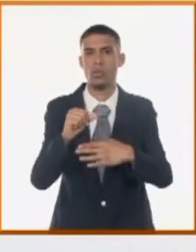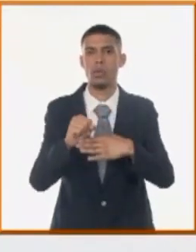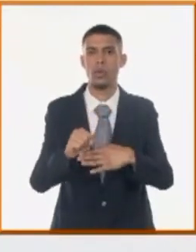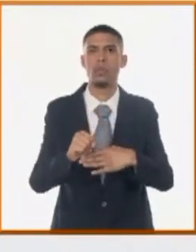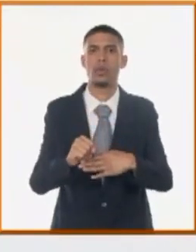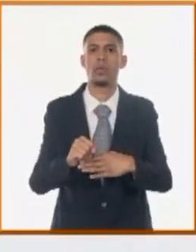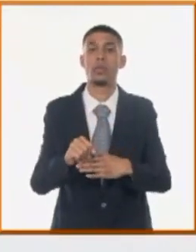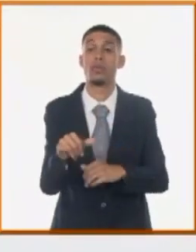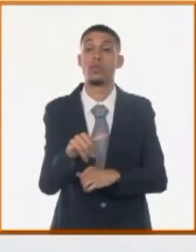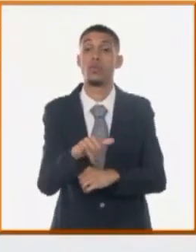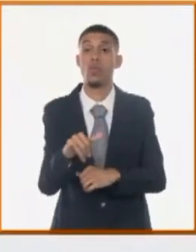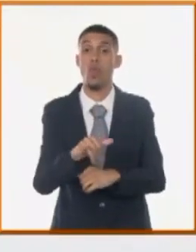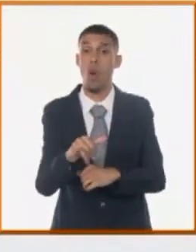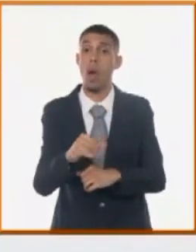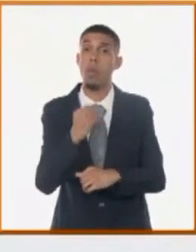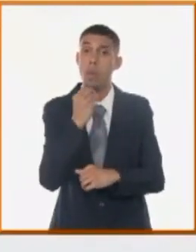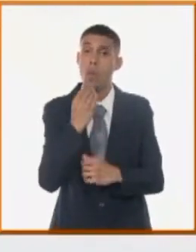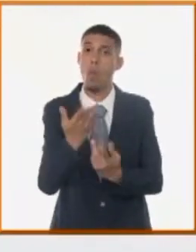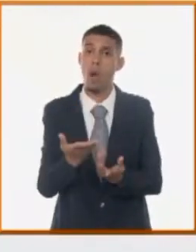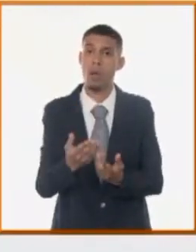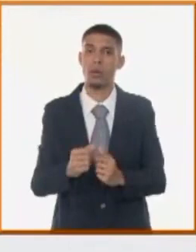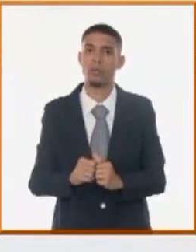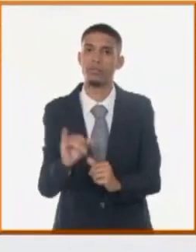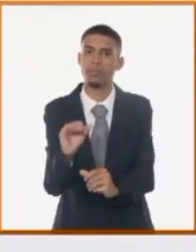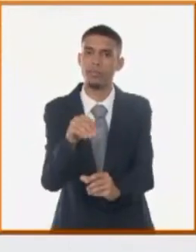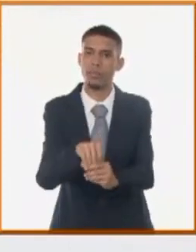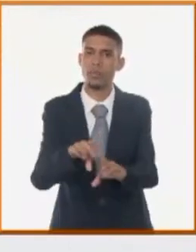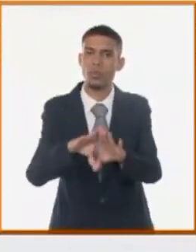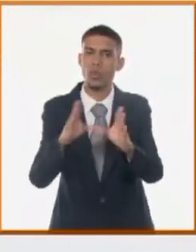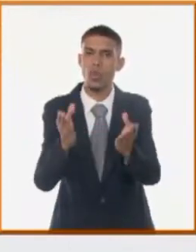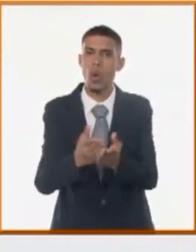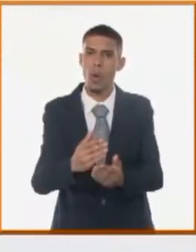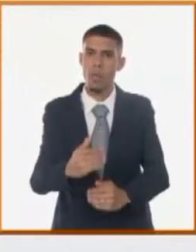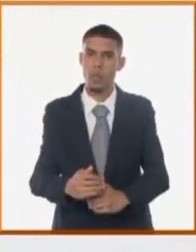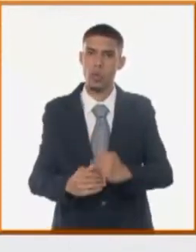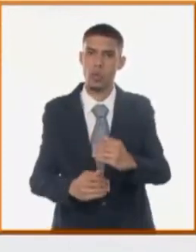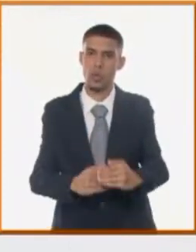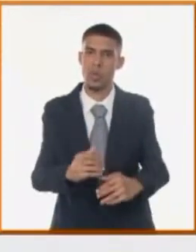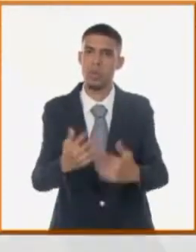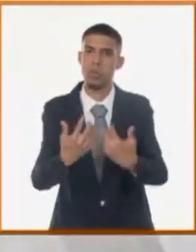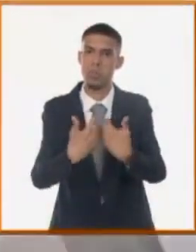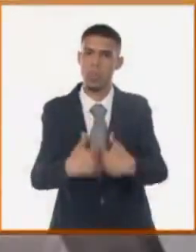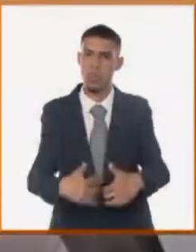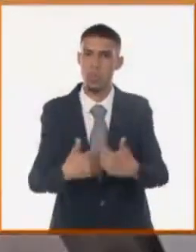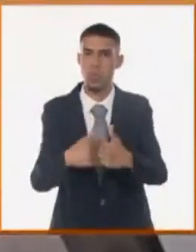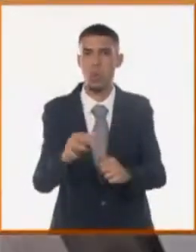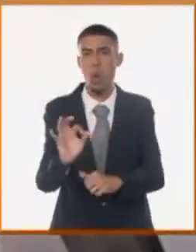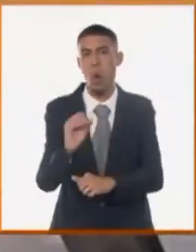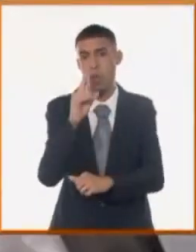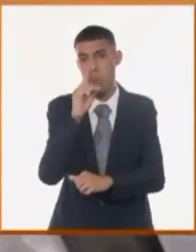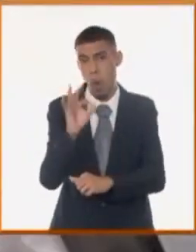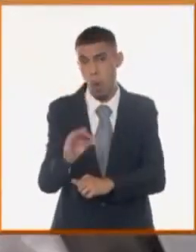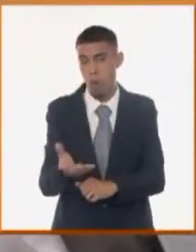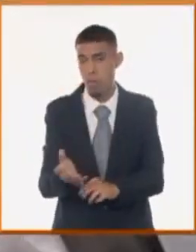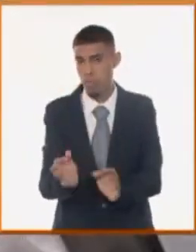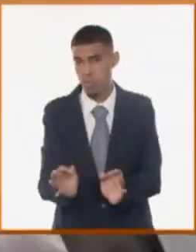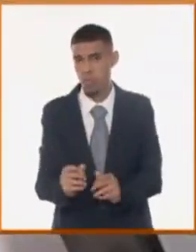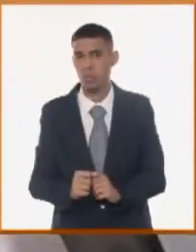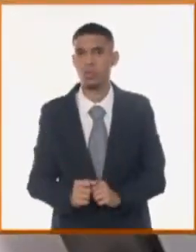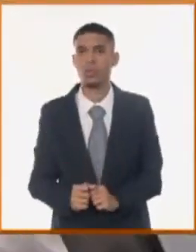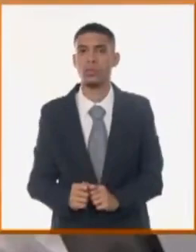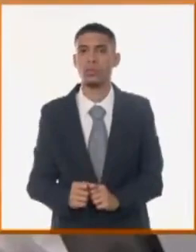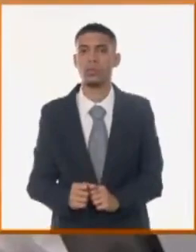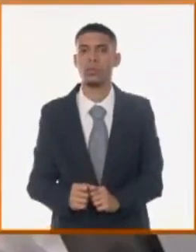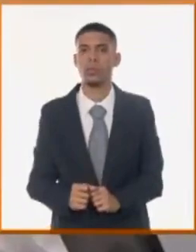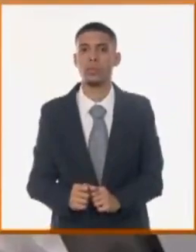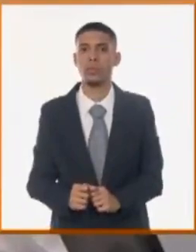gestionar de forma integrada todos los procesos, productivos o no, de tu organización sobre una sola